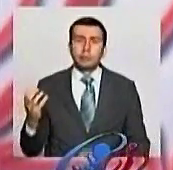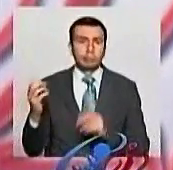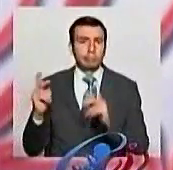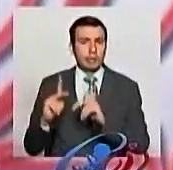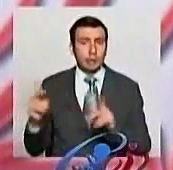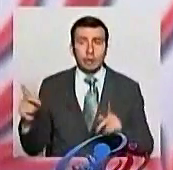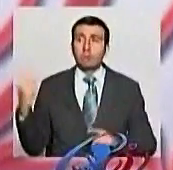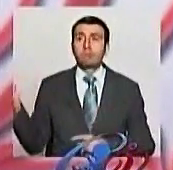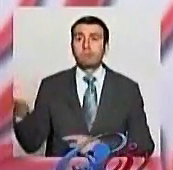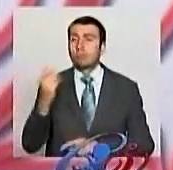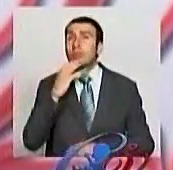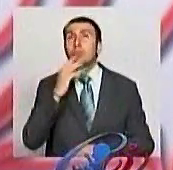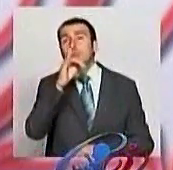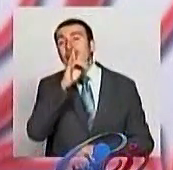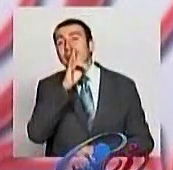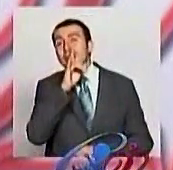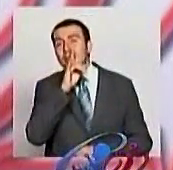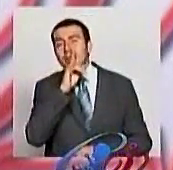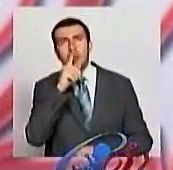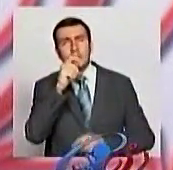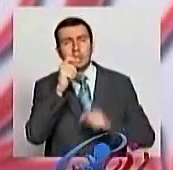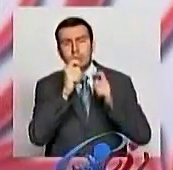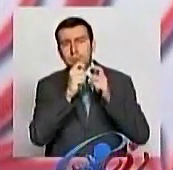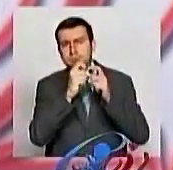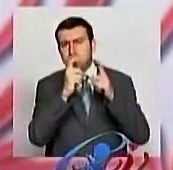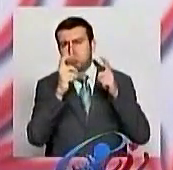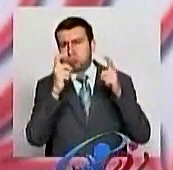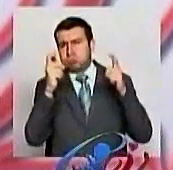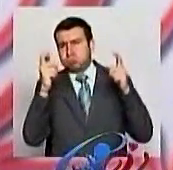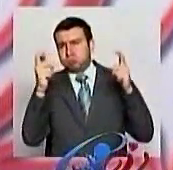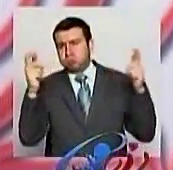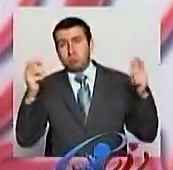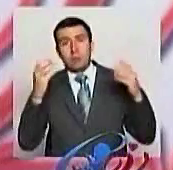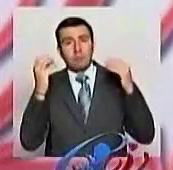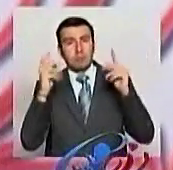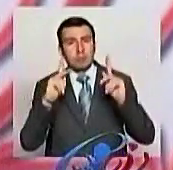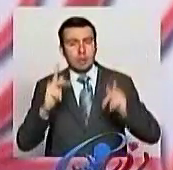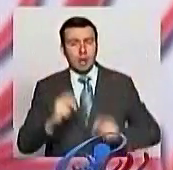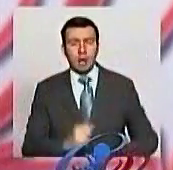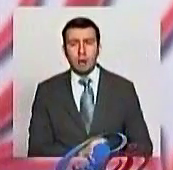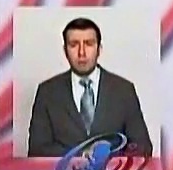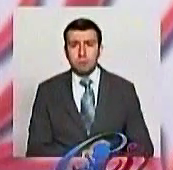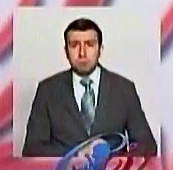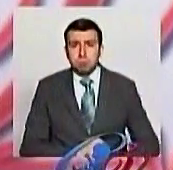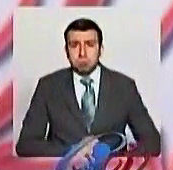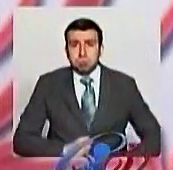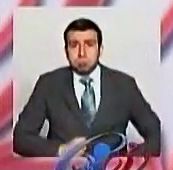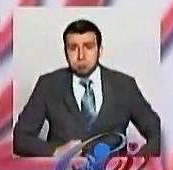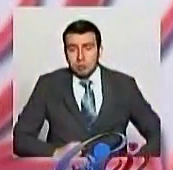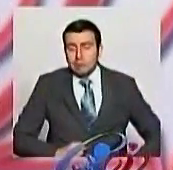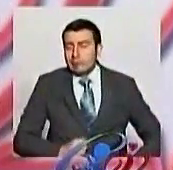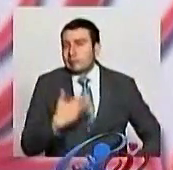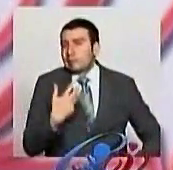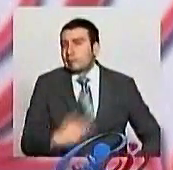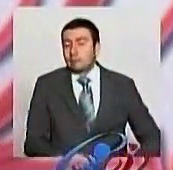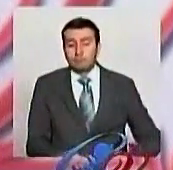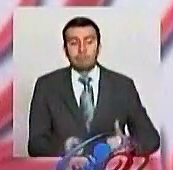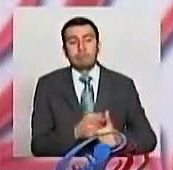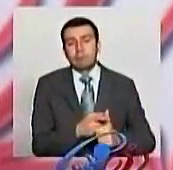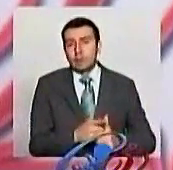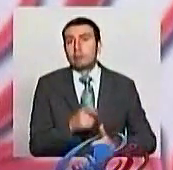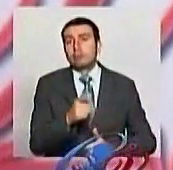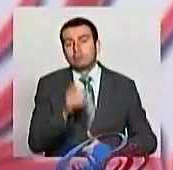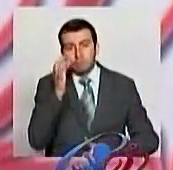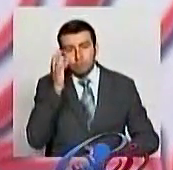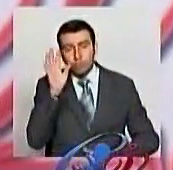ejemplo, en los Estados Unidos es un índice súper alto en los pacientes obesos. Esos son los candidatos número 1 a tener enfermedad